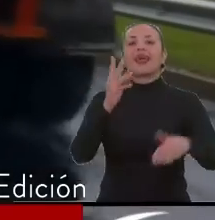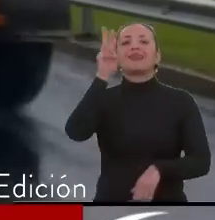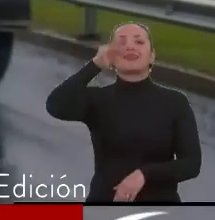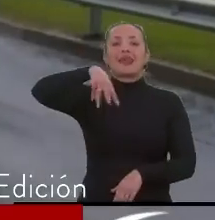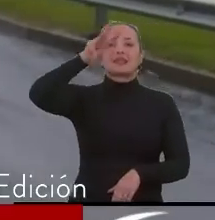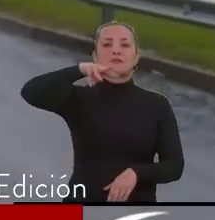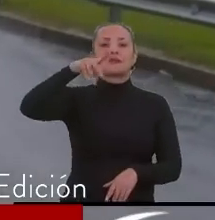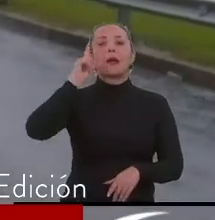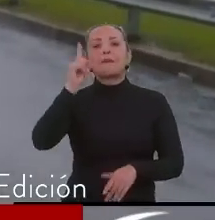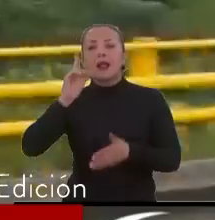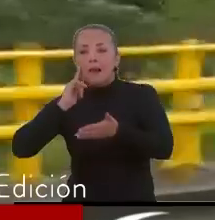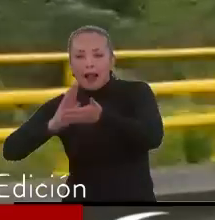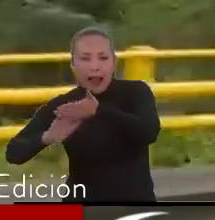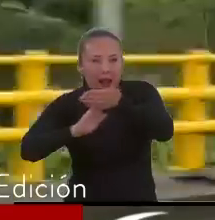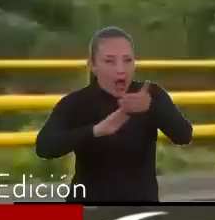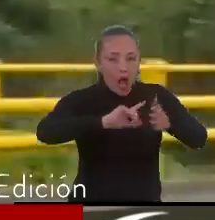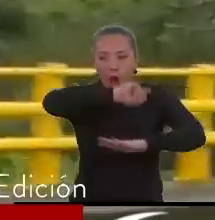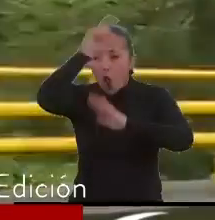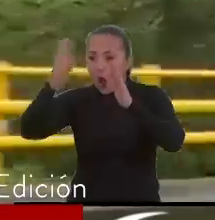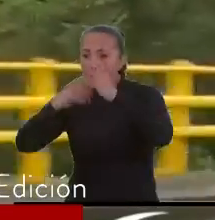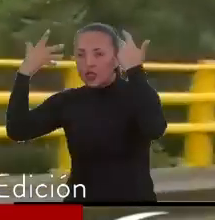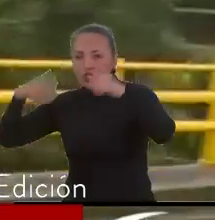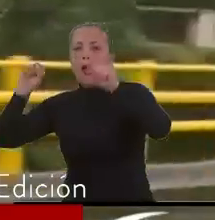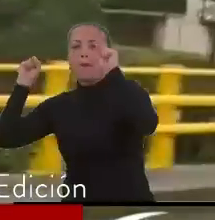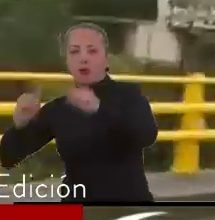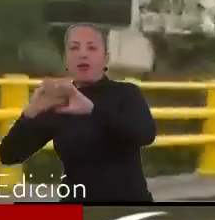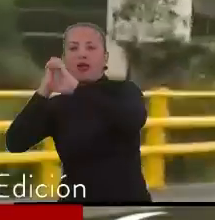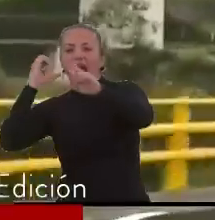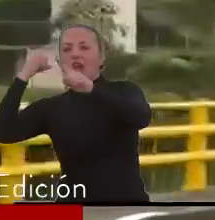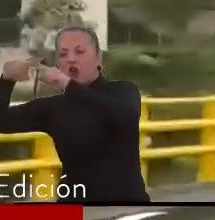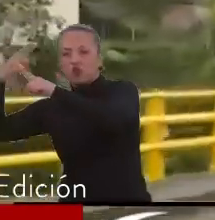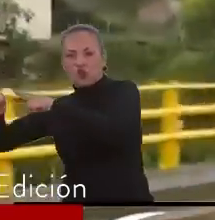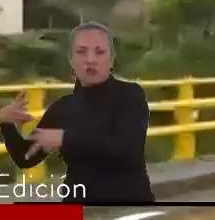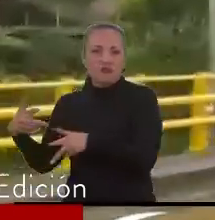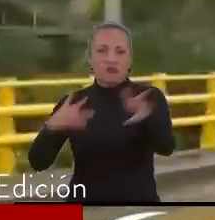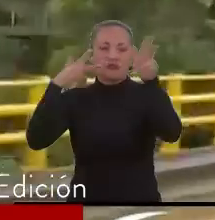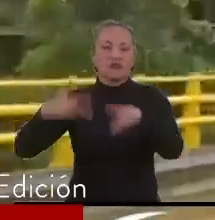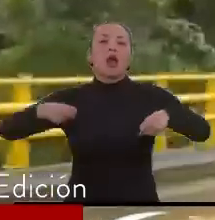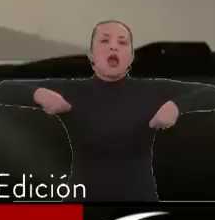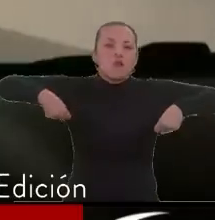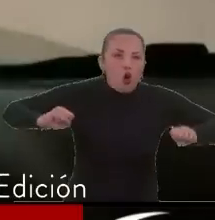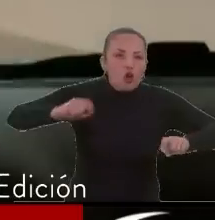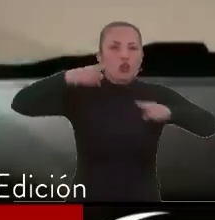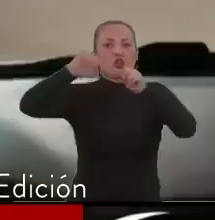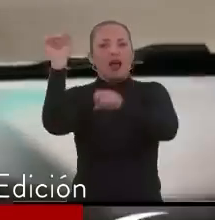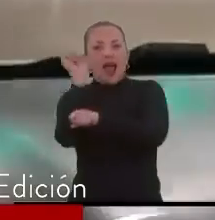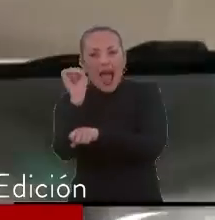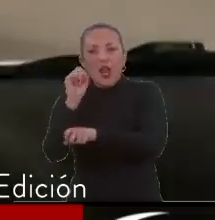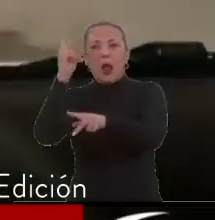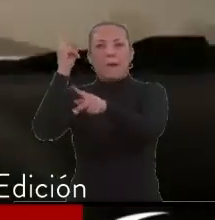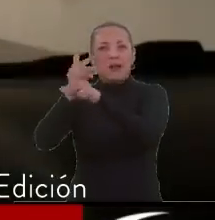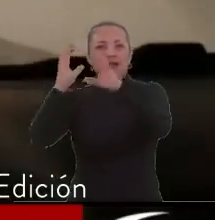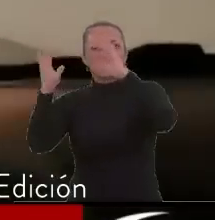lo acondicionan para el tránsito de todo tipo de vehículos, por lo que las motos y vehículos de carga peligrosa tendrán restricciones.